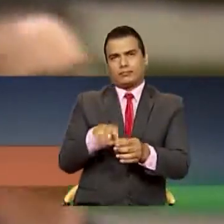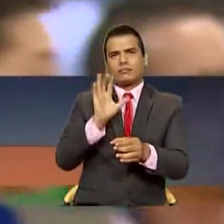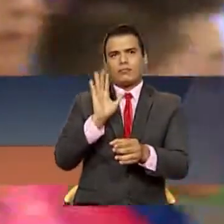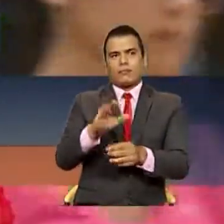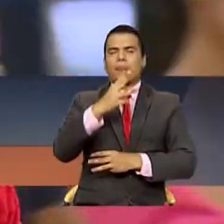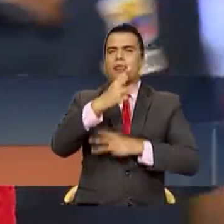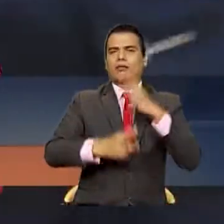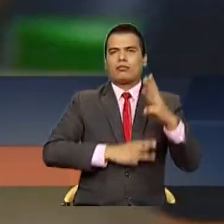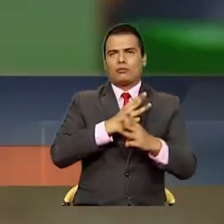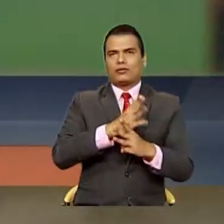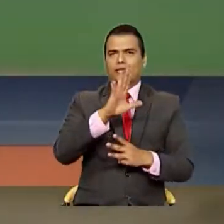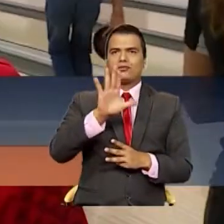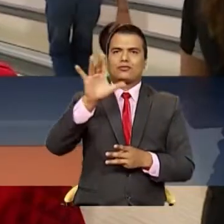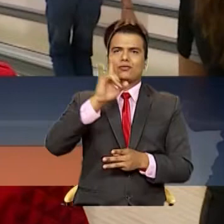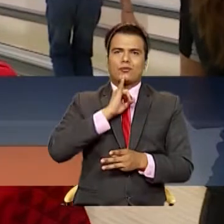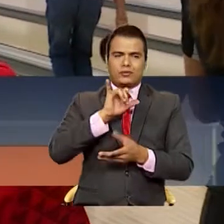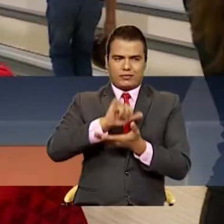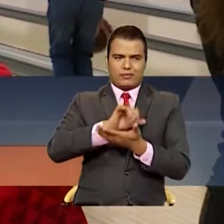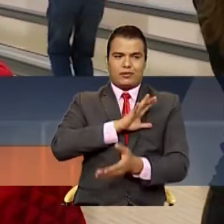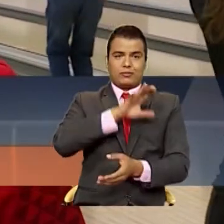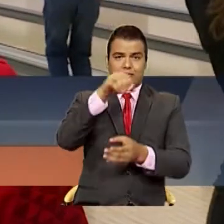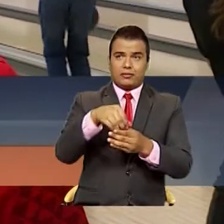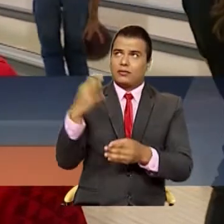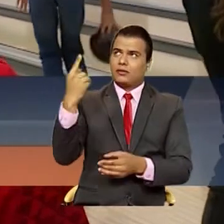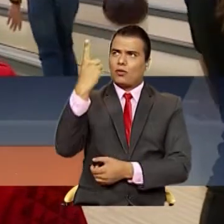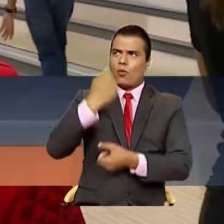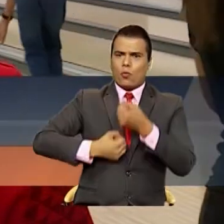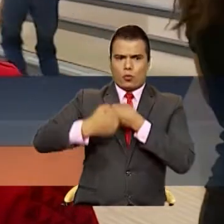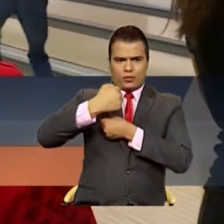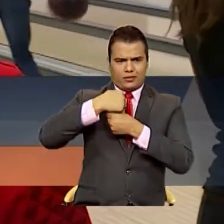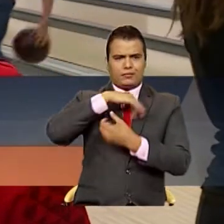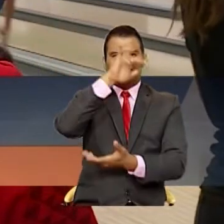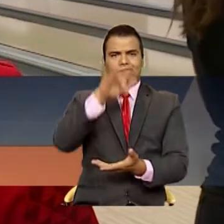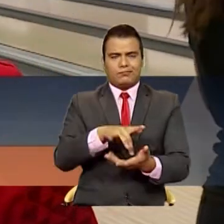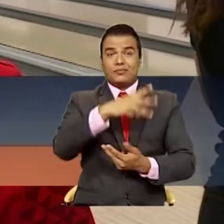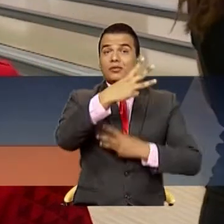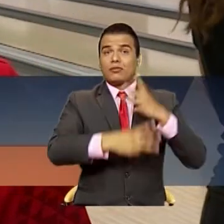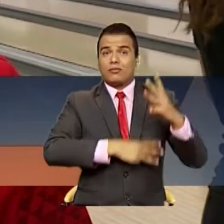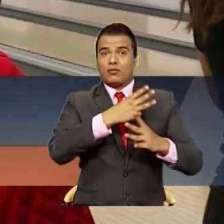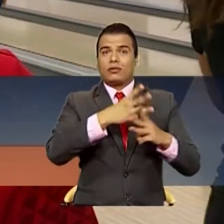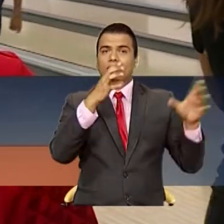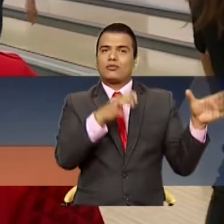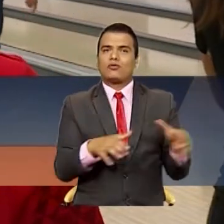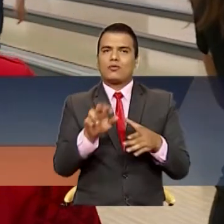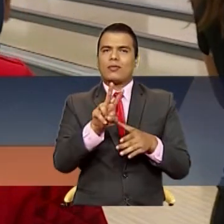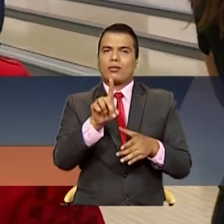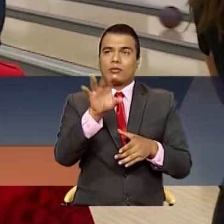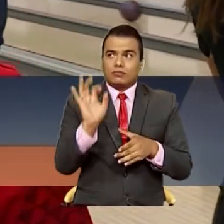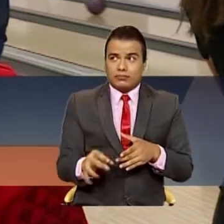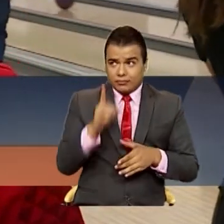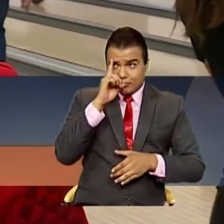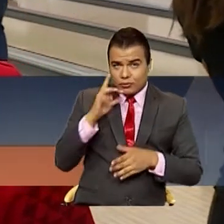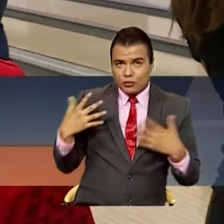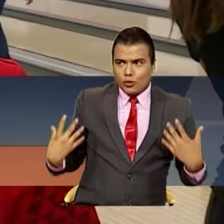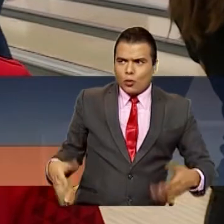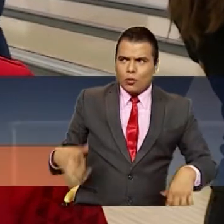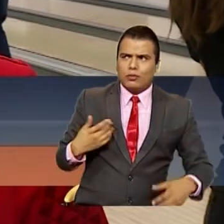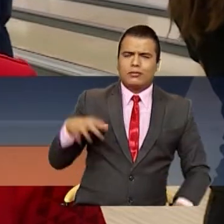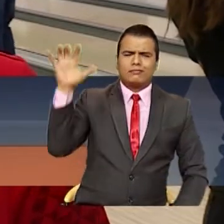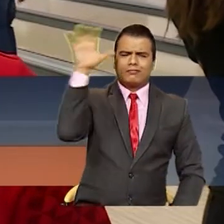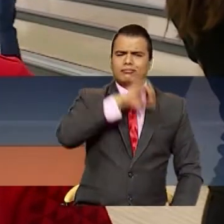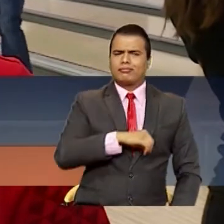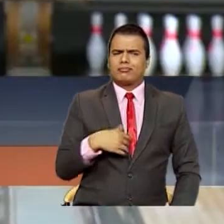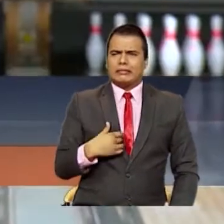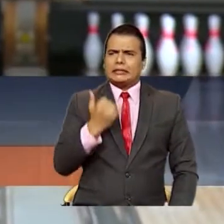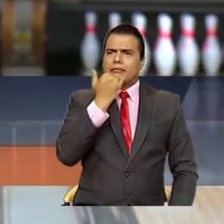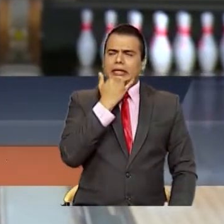Detroit. Desde hace 2 años, cuando fuimos al Mundial que hubo en Nebraska, que fue sub-21 también, nos dimos cuenta que estábamos